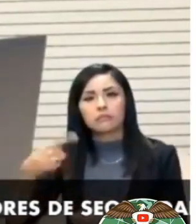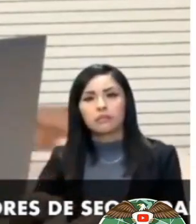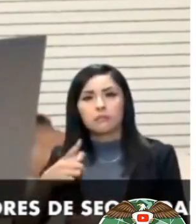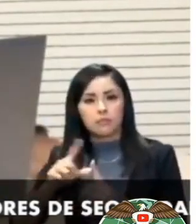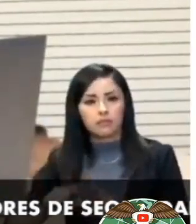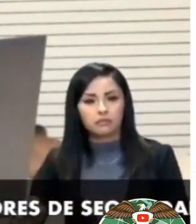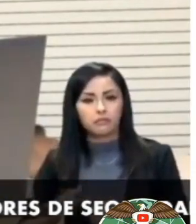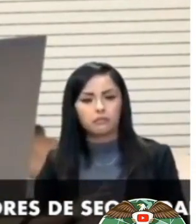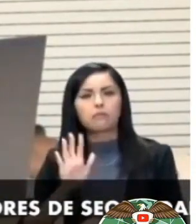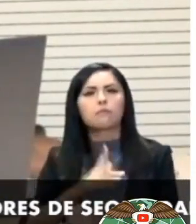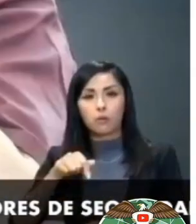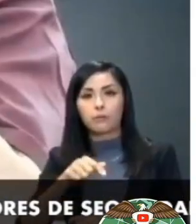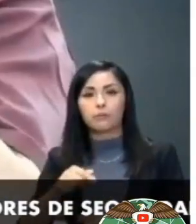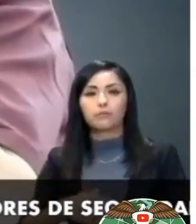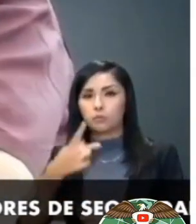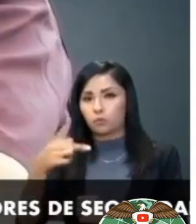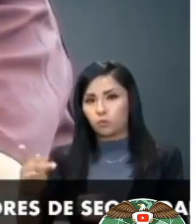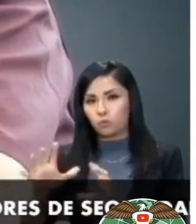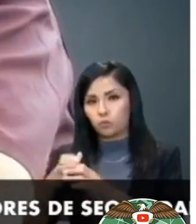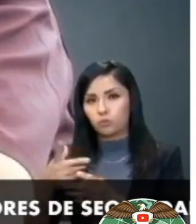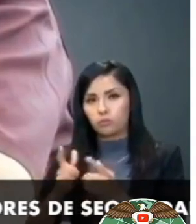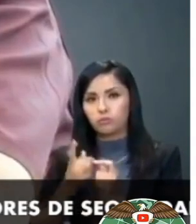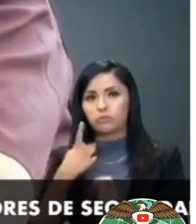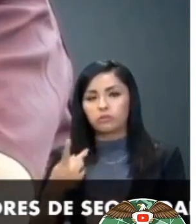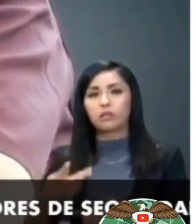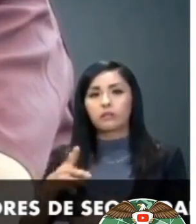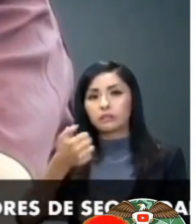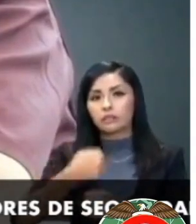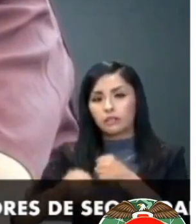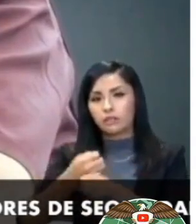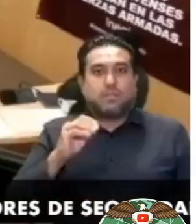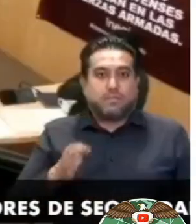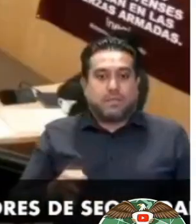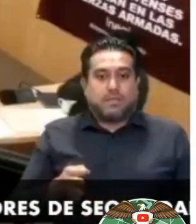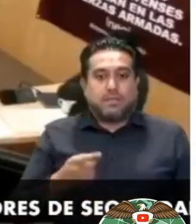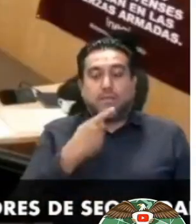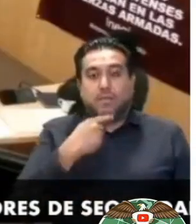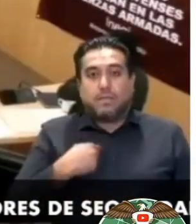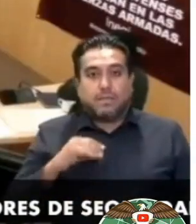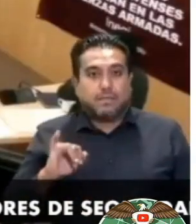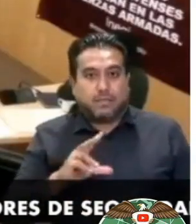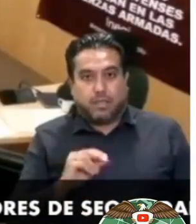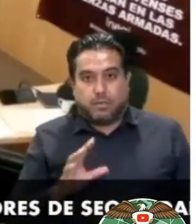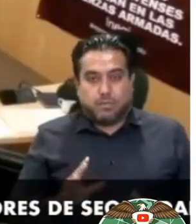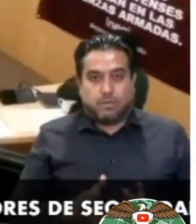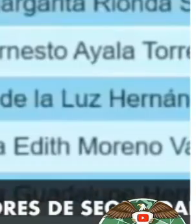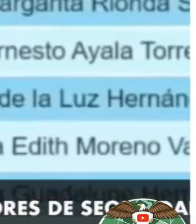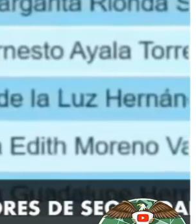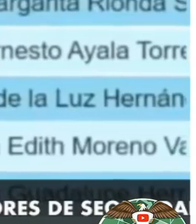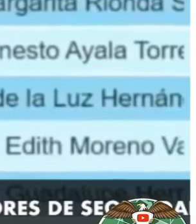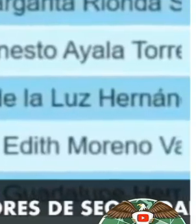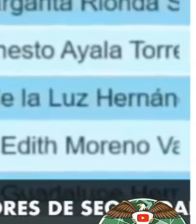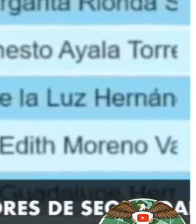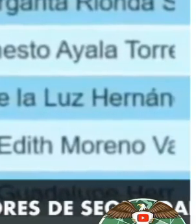ejército en las calles hasta el 2028. De esta manera, quienes rechazaron la presencia del ejército fueron, con 20 votos, la fracción del